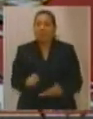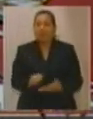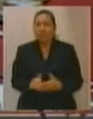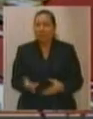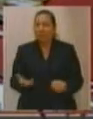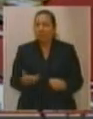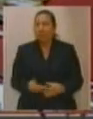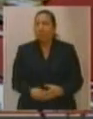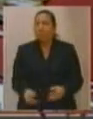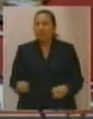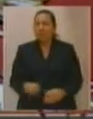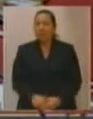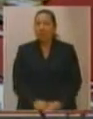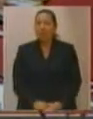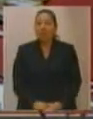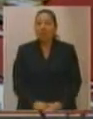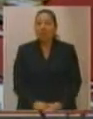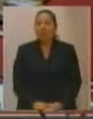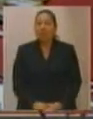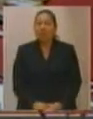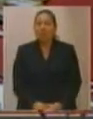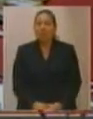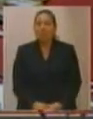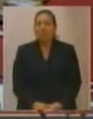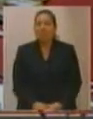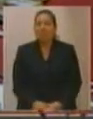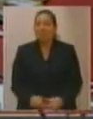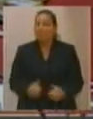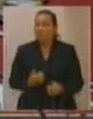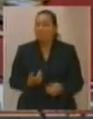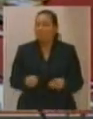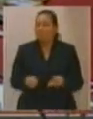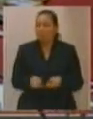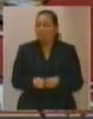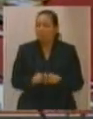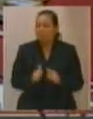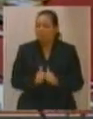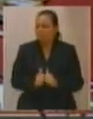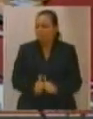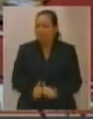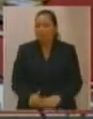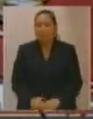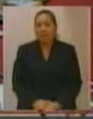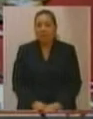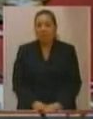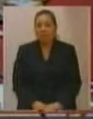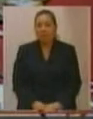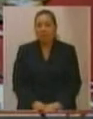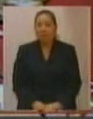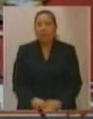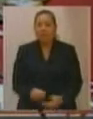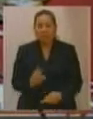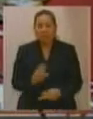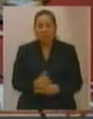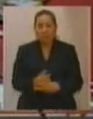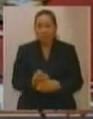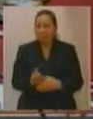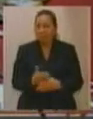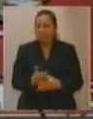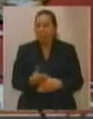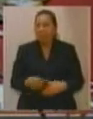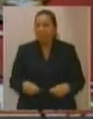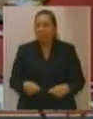una relación de carácter sexual, viven juntos, se acompañan, se cuidan,